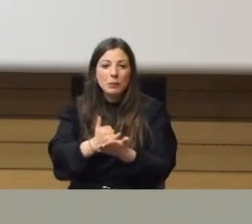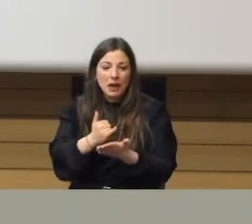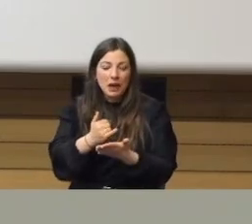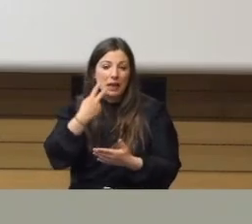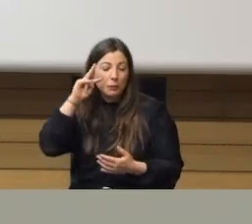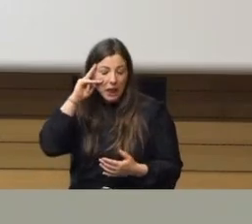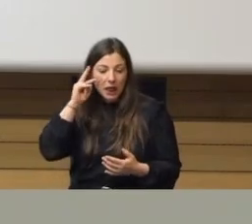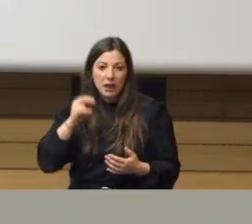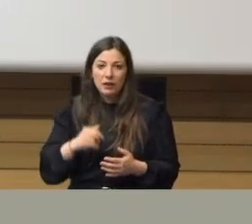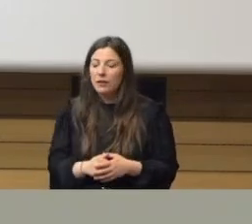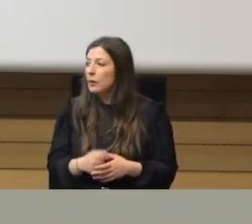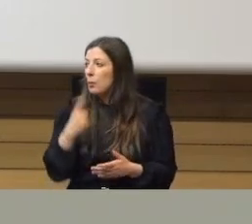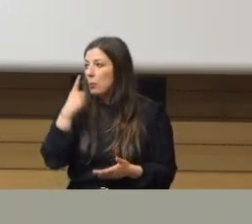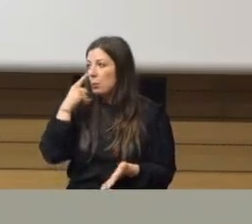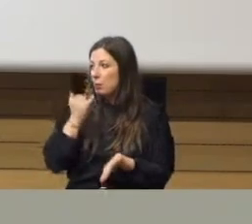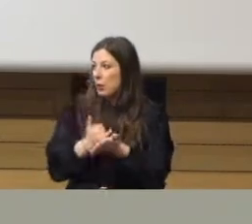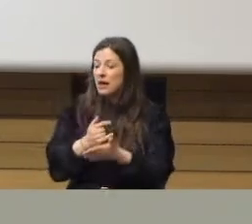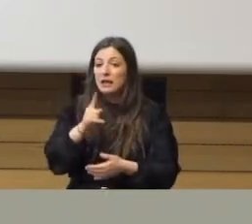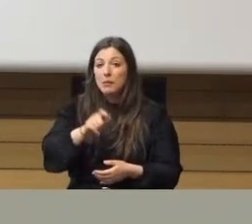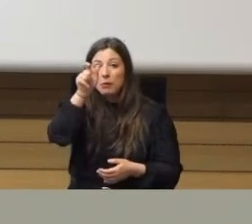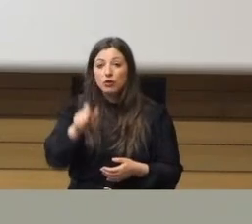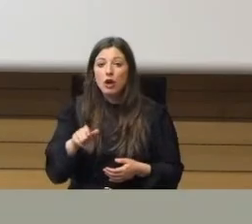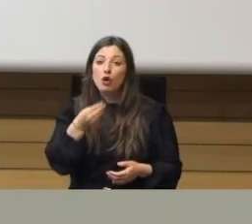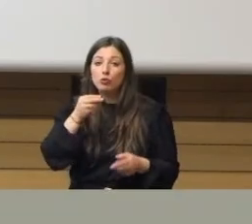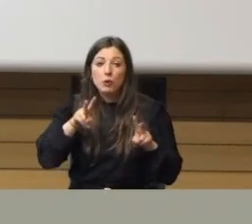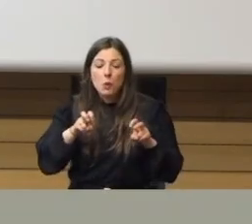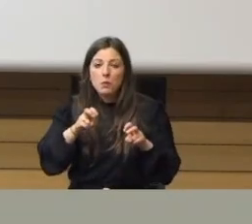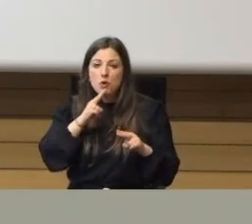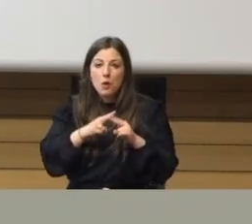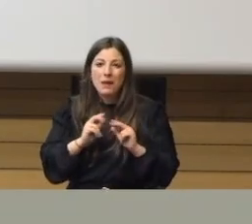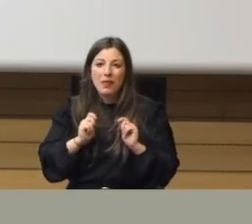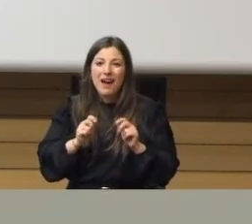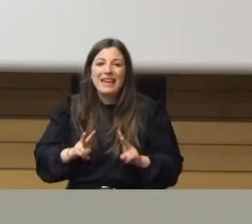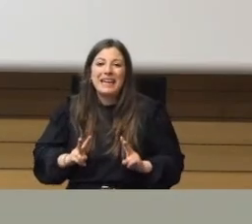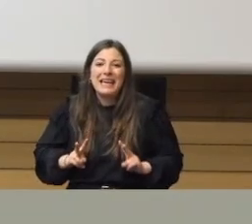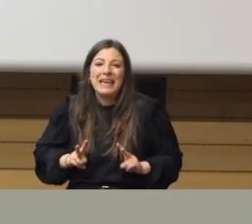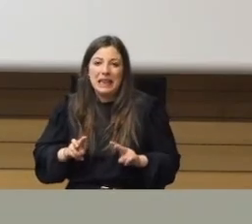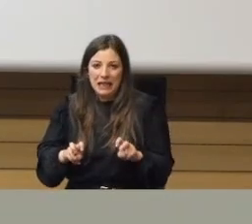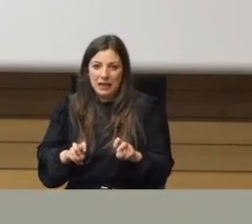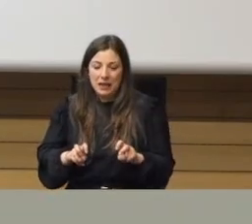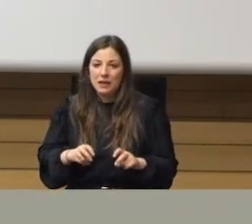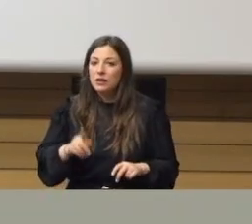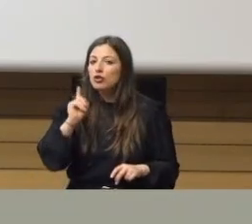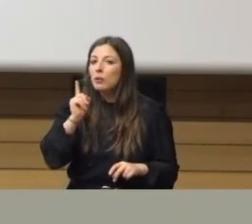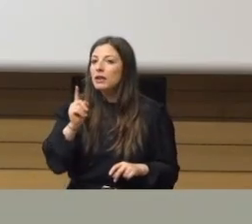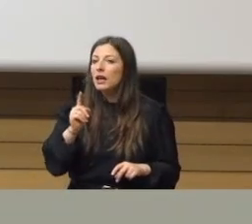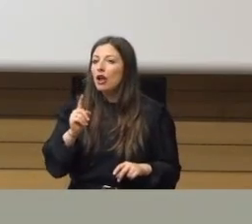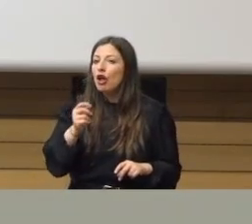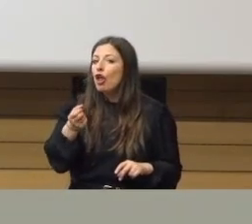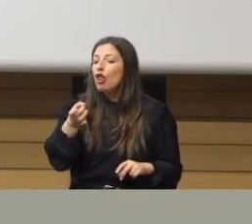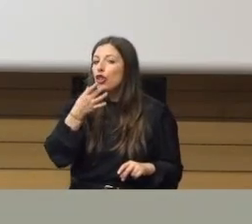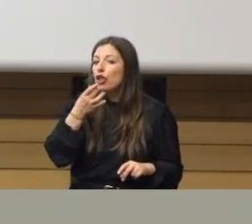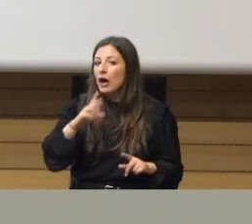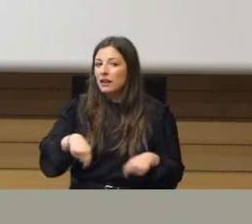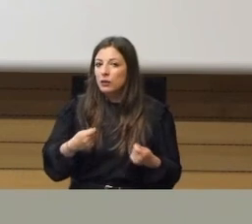También vamos a tener un nuevo consumidor que lo hemos llamado el iniciático, que es aquel que dice, bueno, yo solo consumo drogas naturales, el sapo,